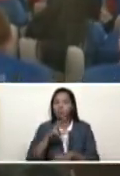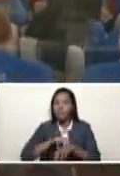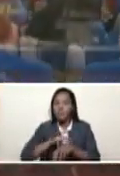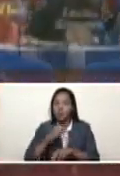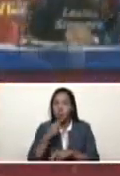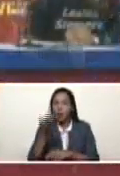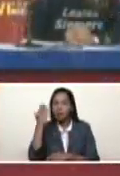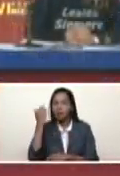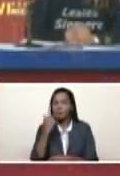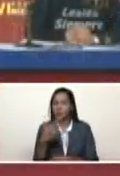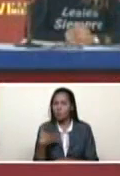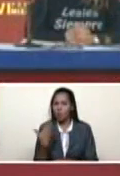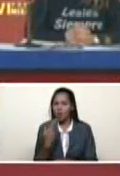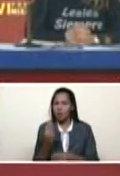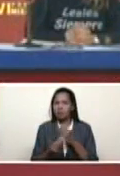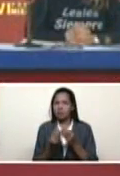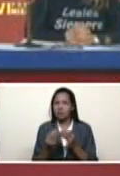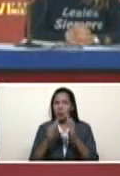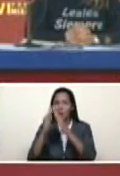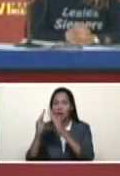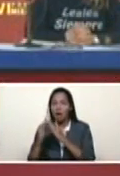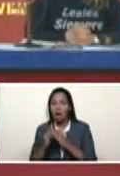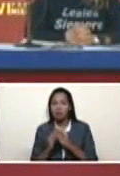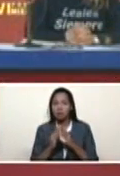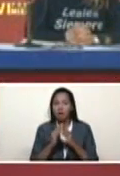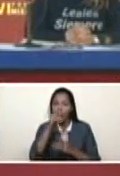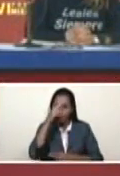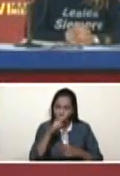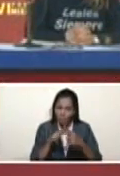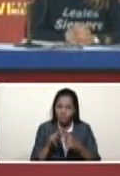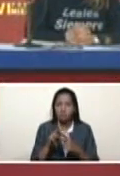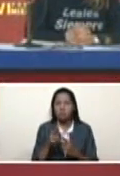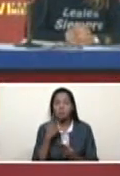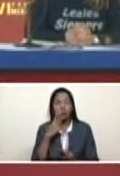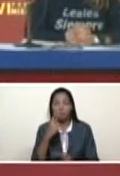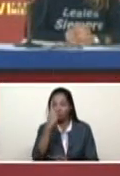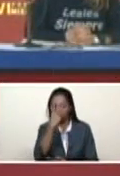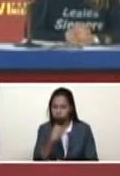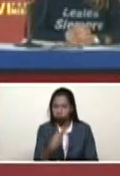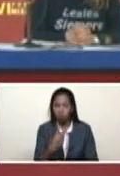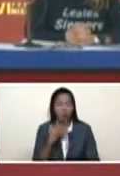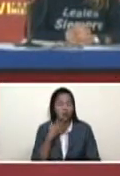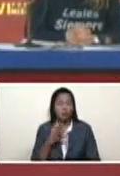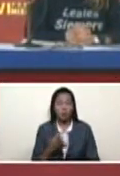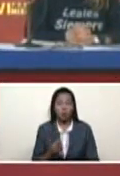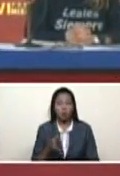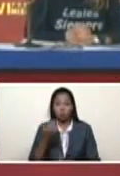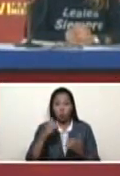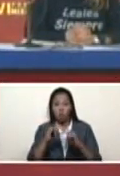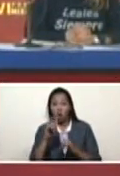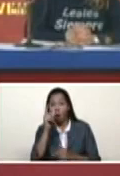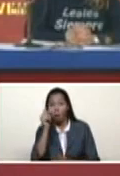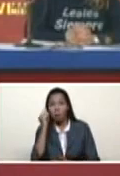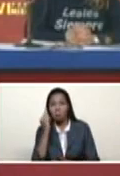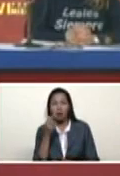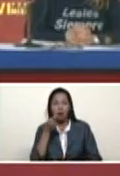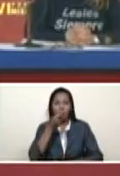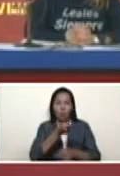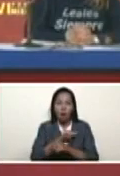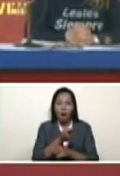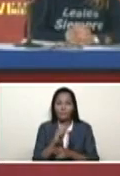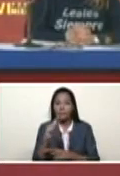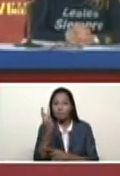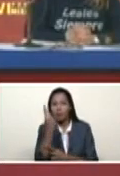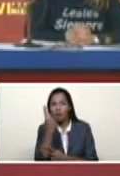¿puede un hogar humilde aspirar que su hija o su hijo se gradúe en la universidad